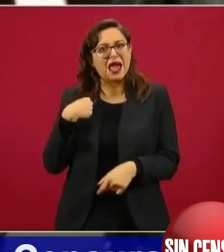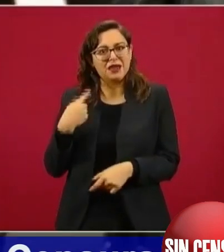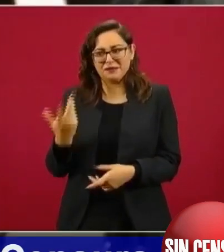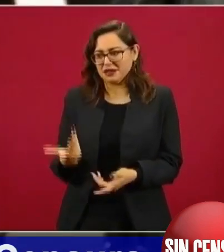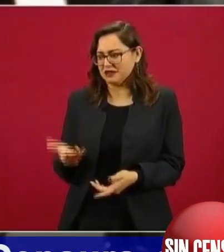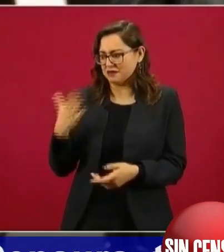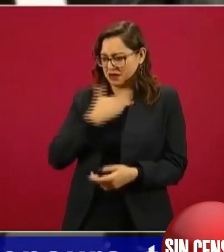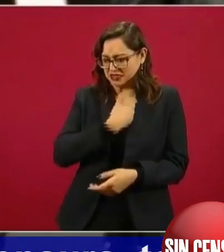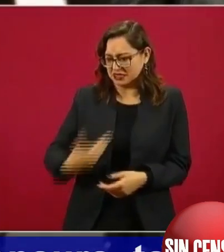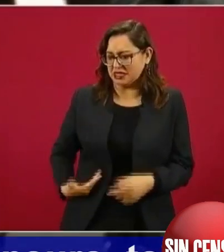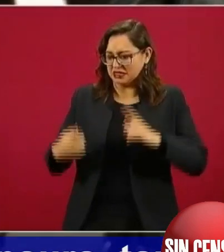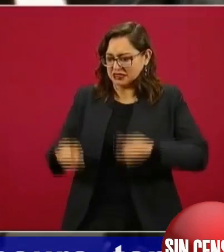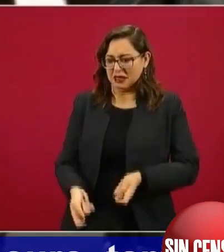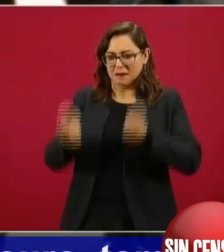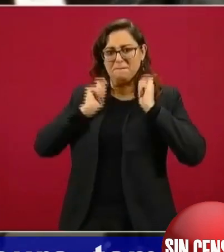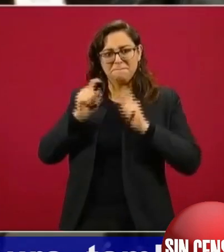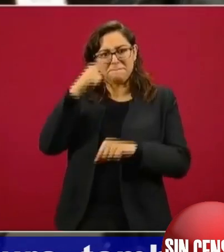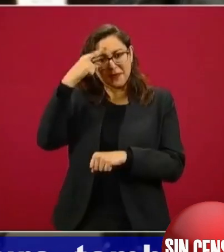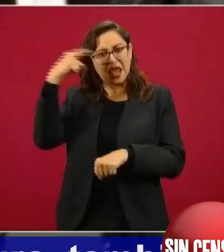o a Shell